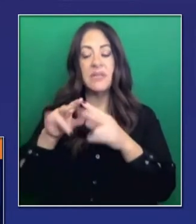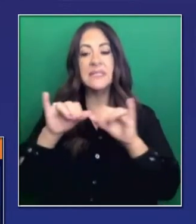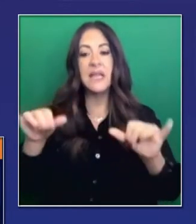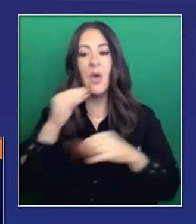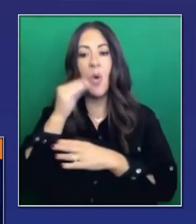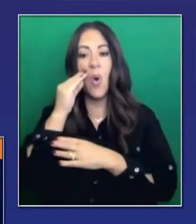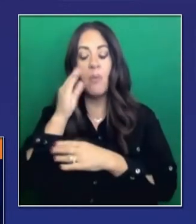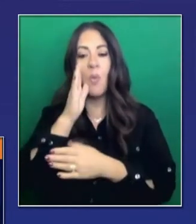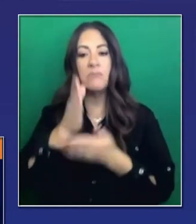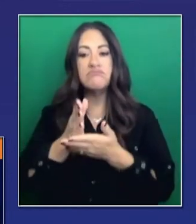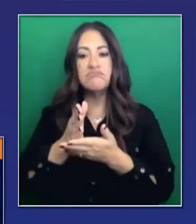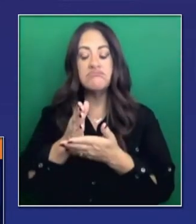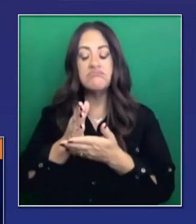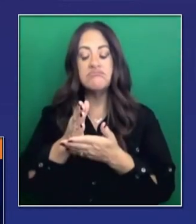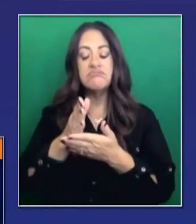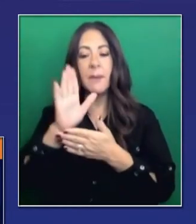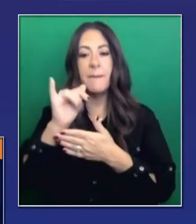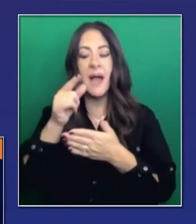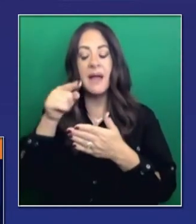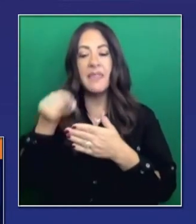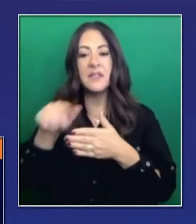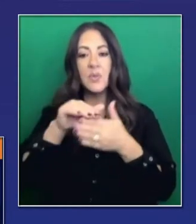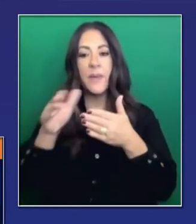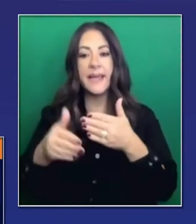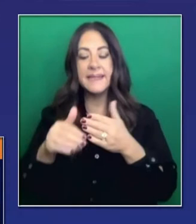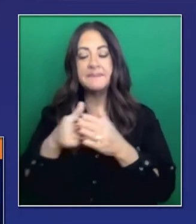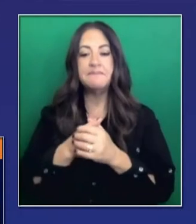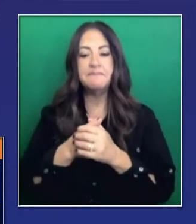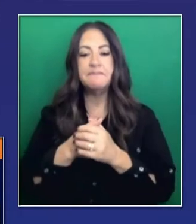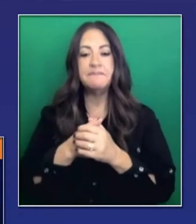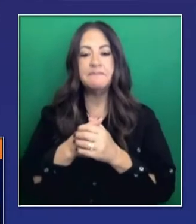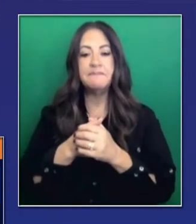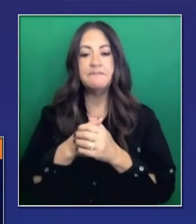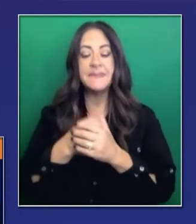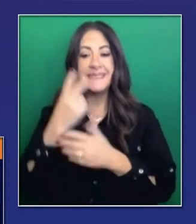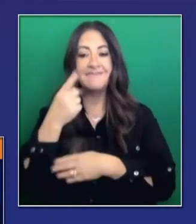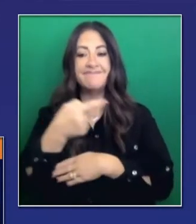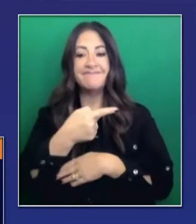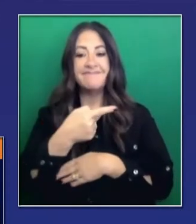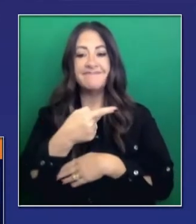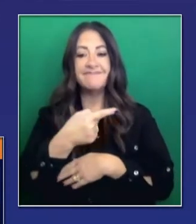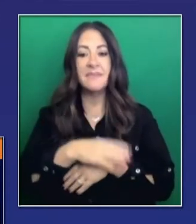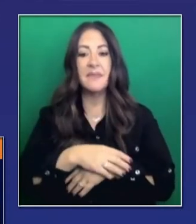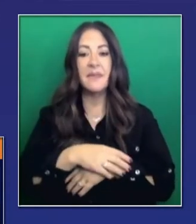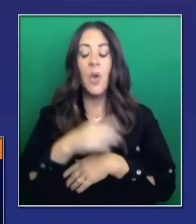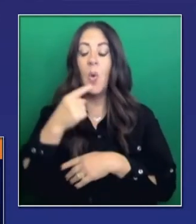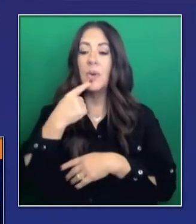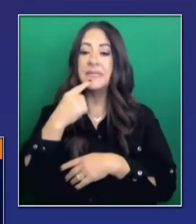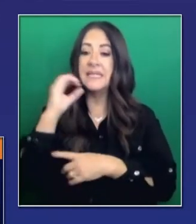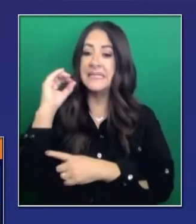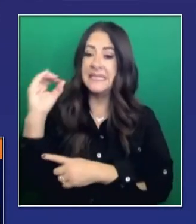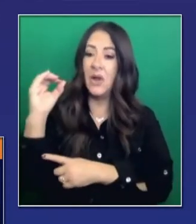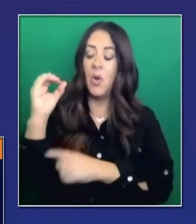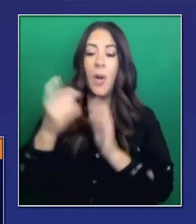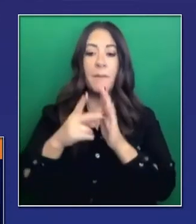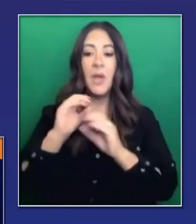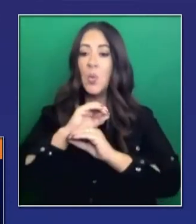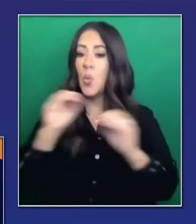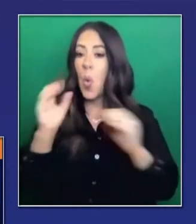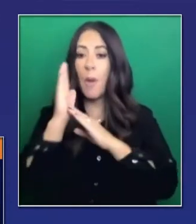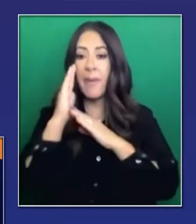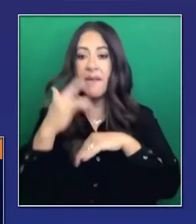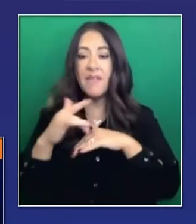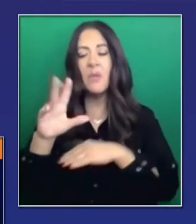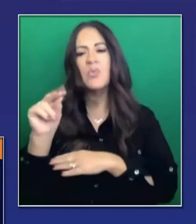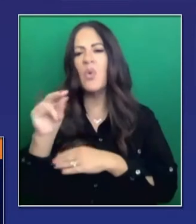próxima. La capacidad actual sigue a cero. Cero no significa que no hay camas en las unidades, significa que estamos en la